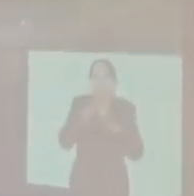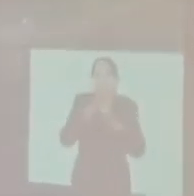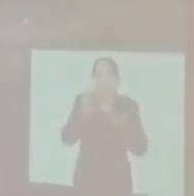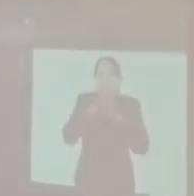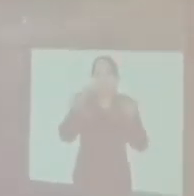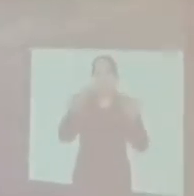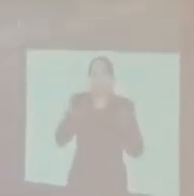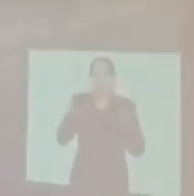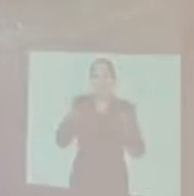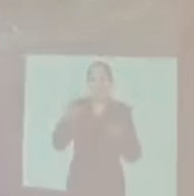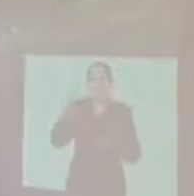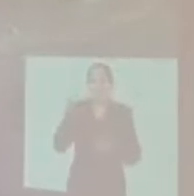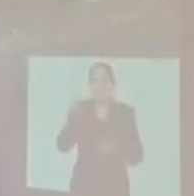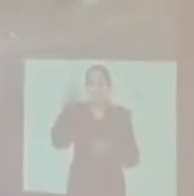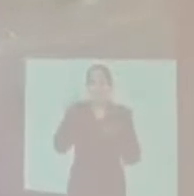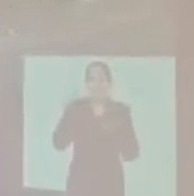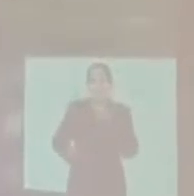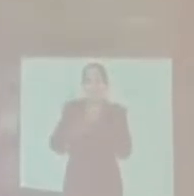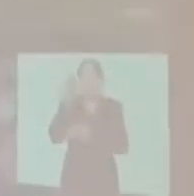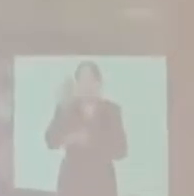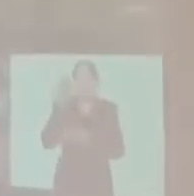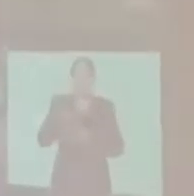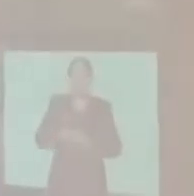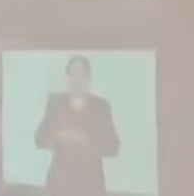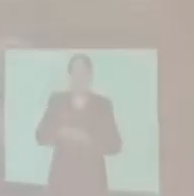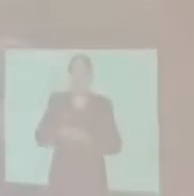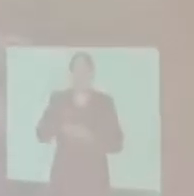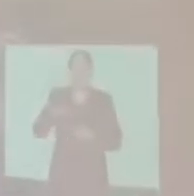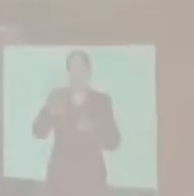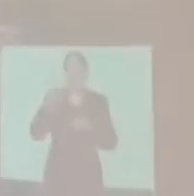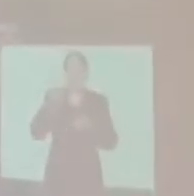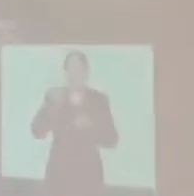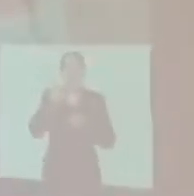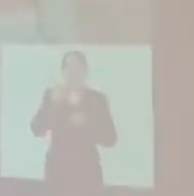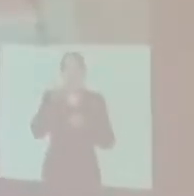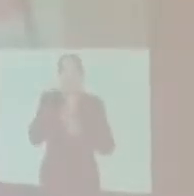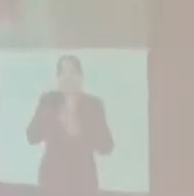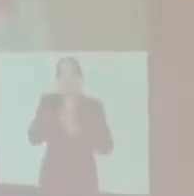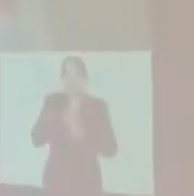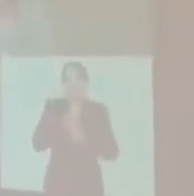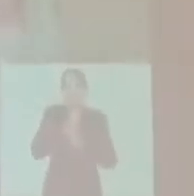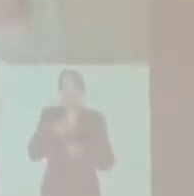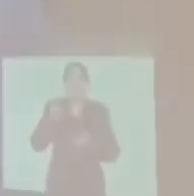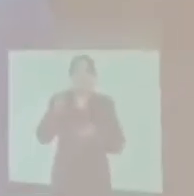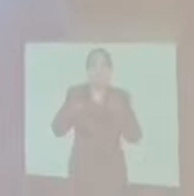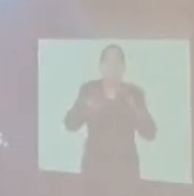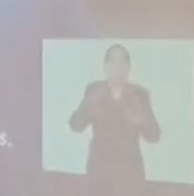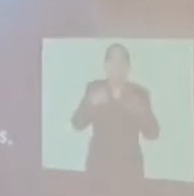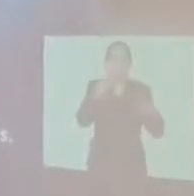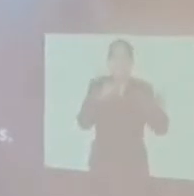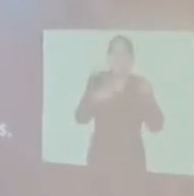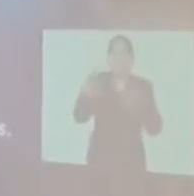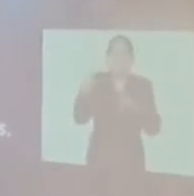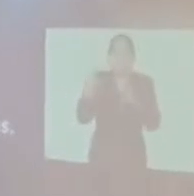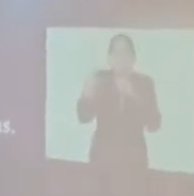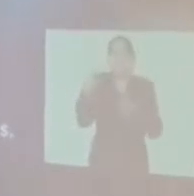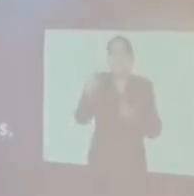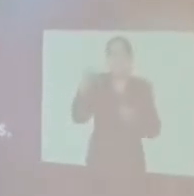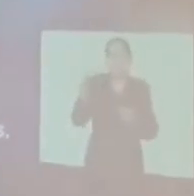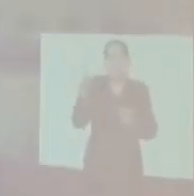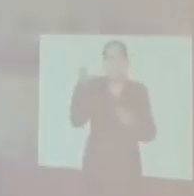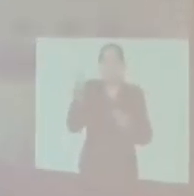universidad. Sufrimos esa negación en algunas escuelas, no hay espacios suficientes para todos. Esta escuela me recibió con